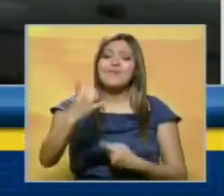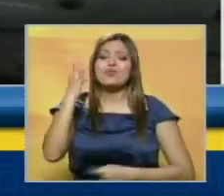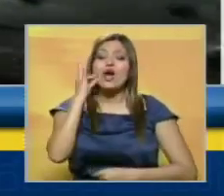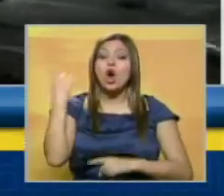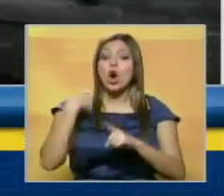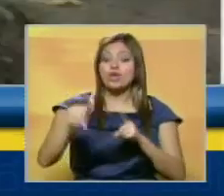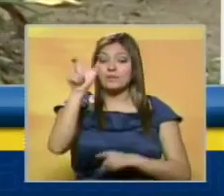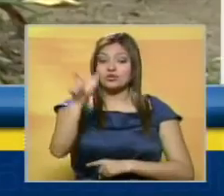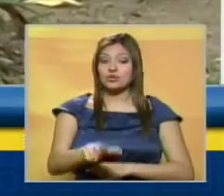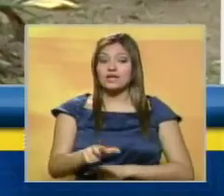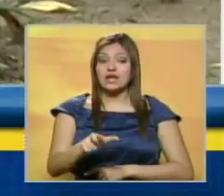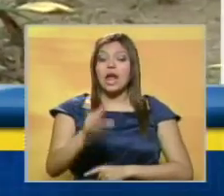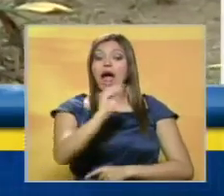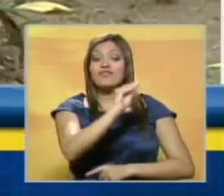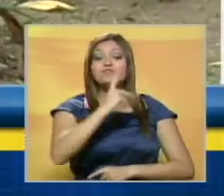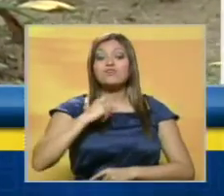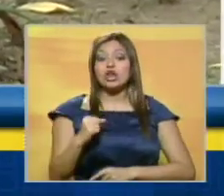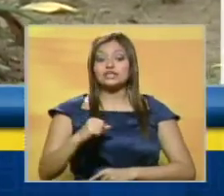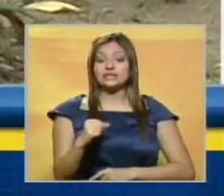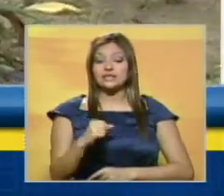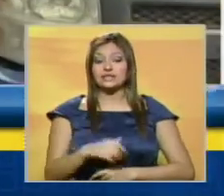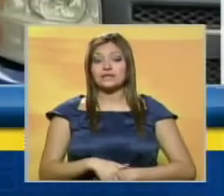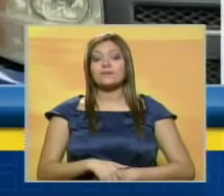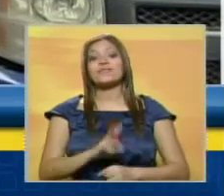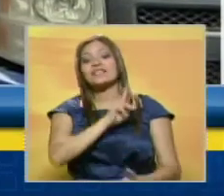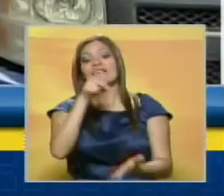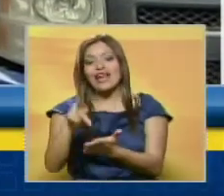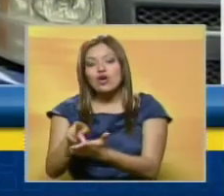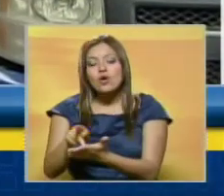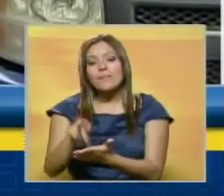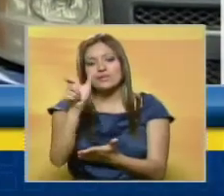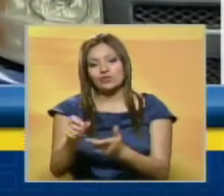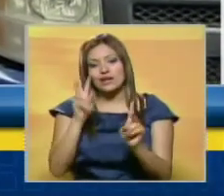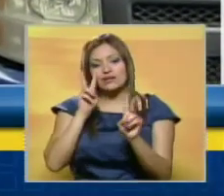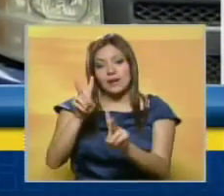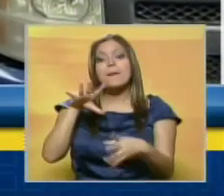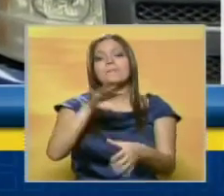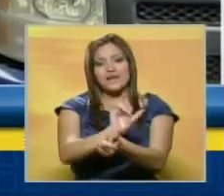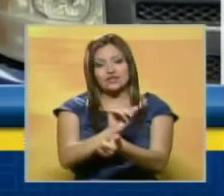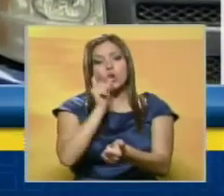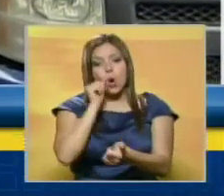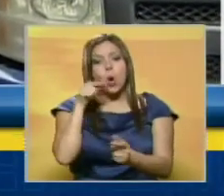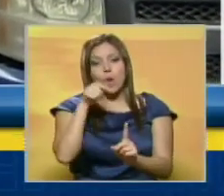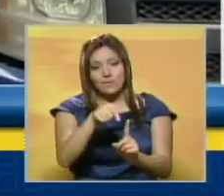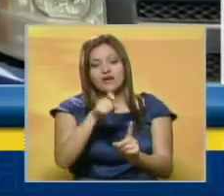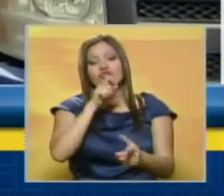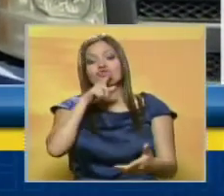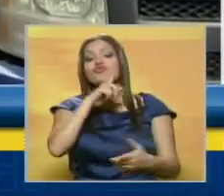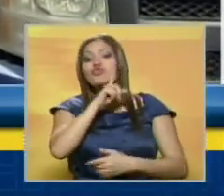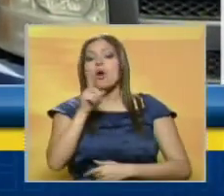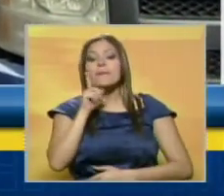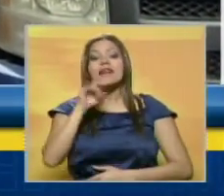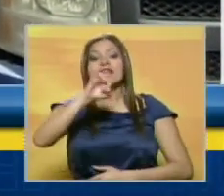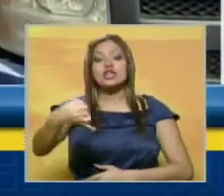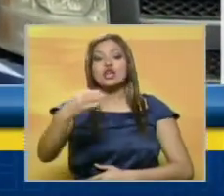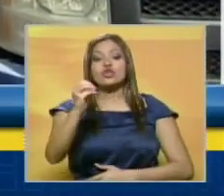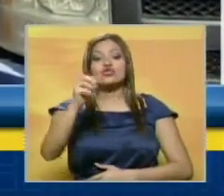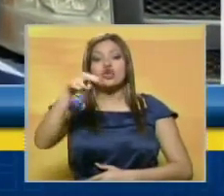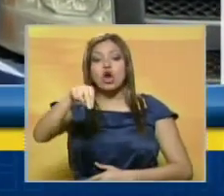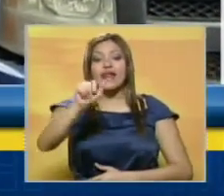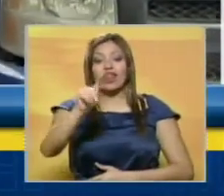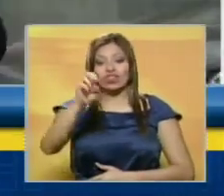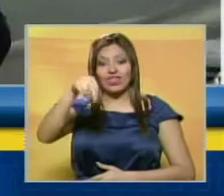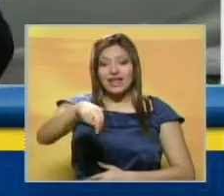otros vecinos y avisaron a la policía. Al llegar, los funcionarios capturaron al agresor, quien fue identificado como Jonathan Gioshola,